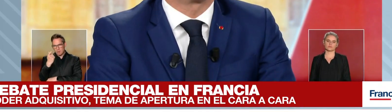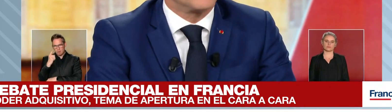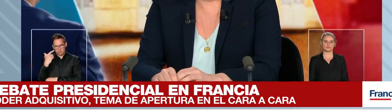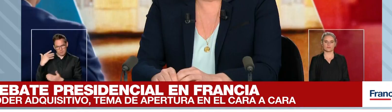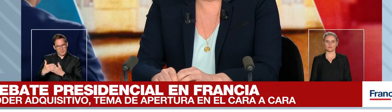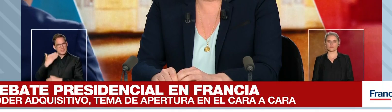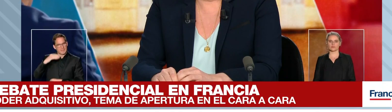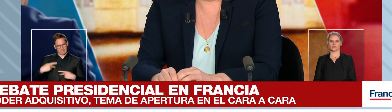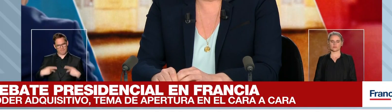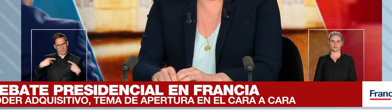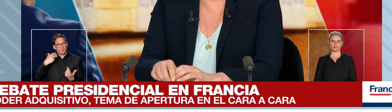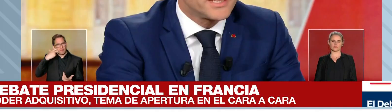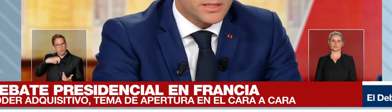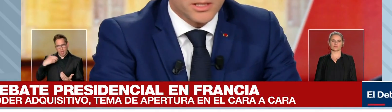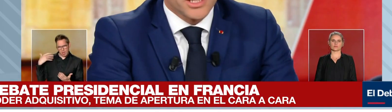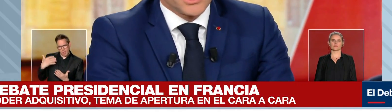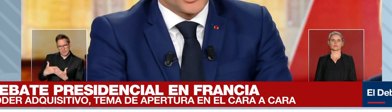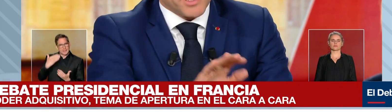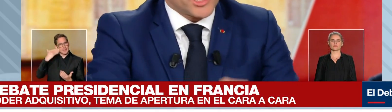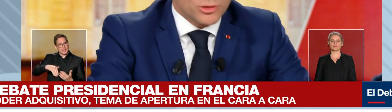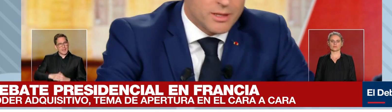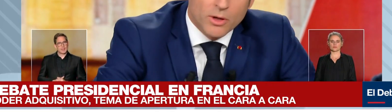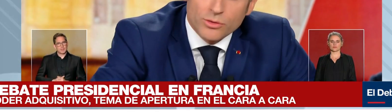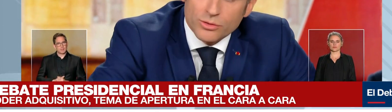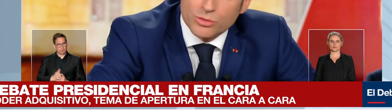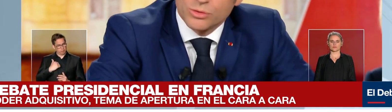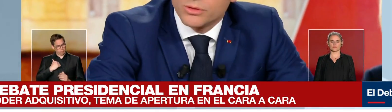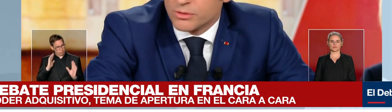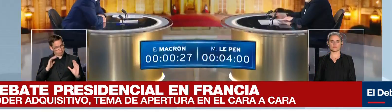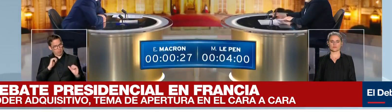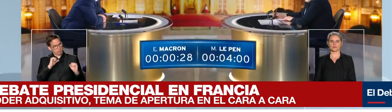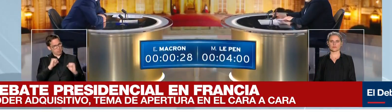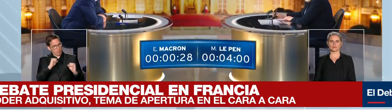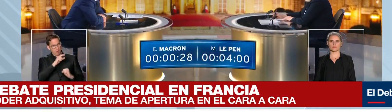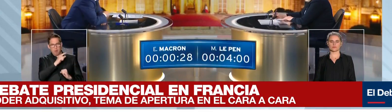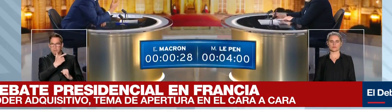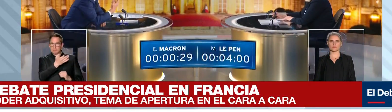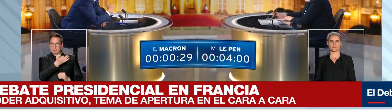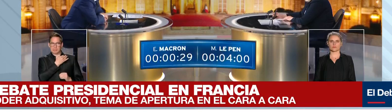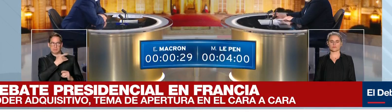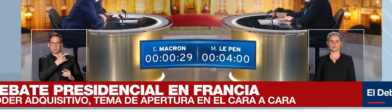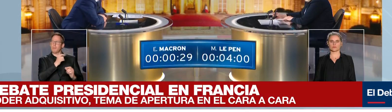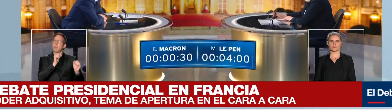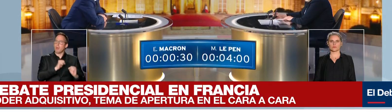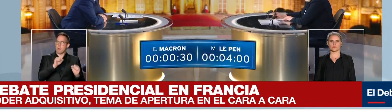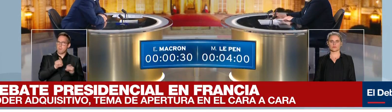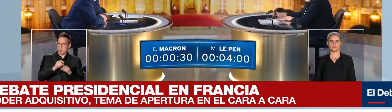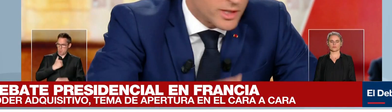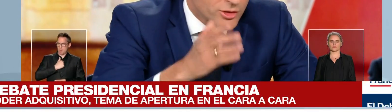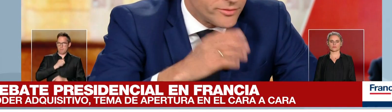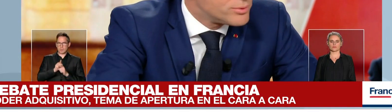la vida se encarece, como desde hace algunos meses. Es una realidad. Y comparto totalmente lo que usted dijo.